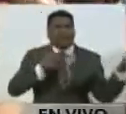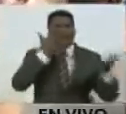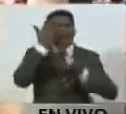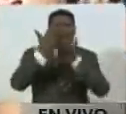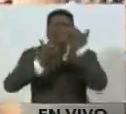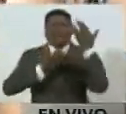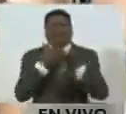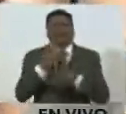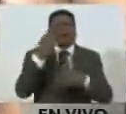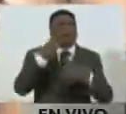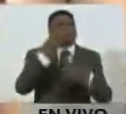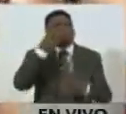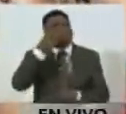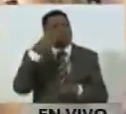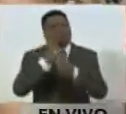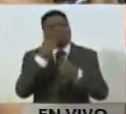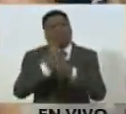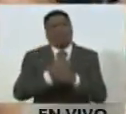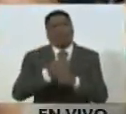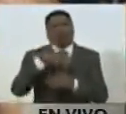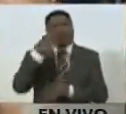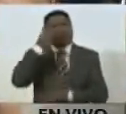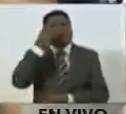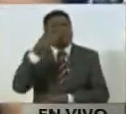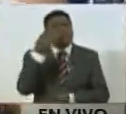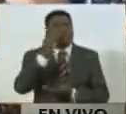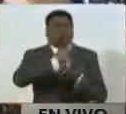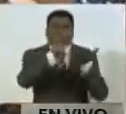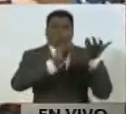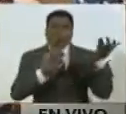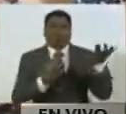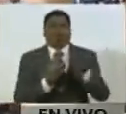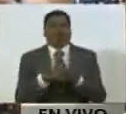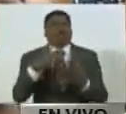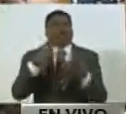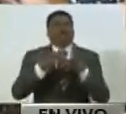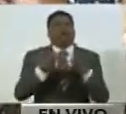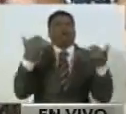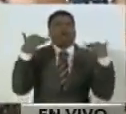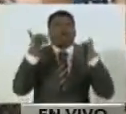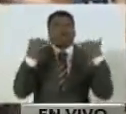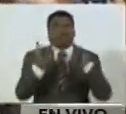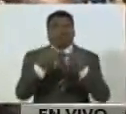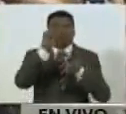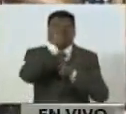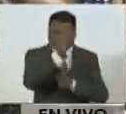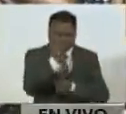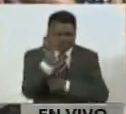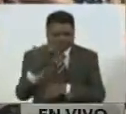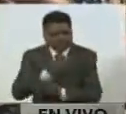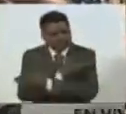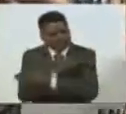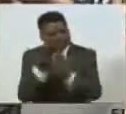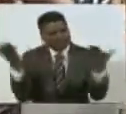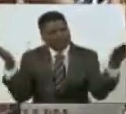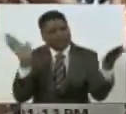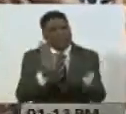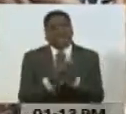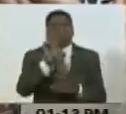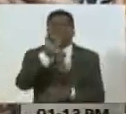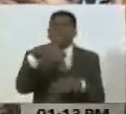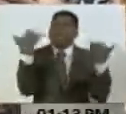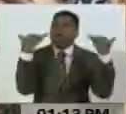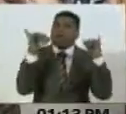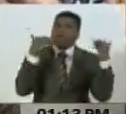pueblo trabajador y el pueblo creador. Estamos acá todos reunidos, celebrando, o bueno, homenajeando, porque realmente es la fiesta de